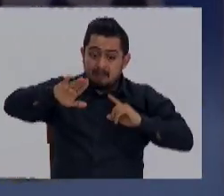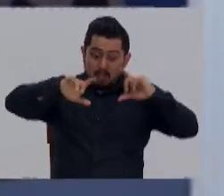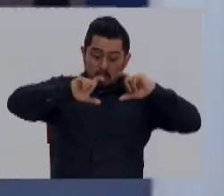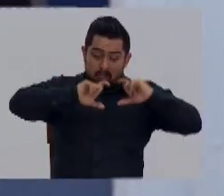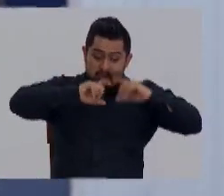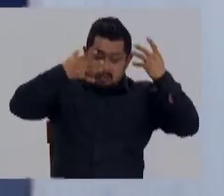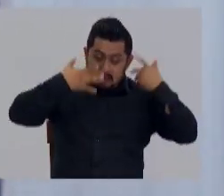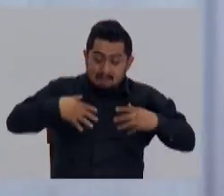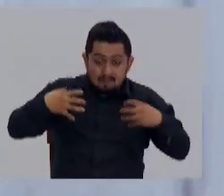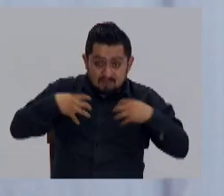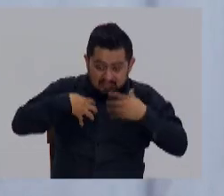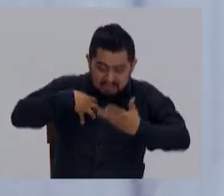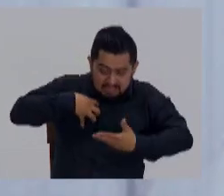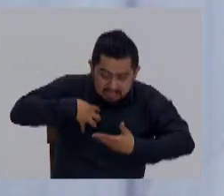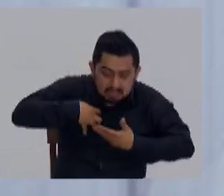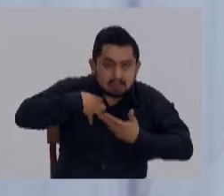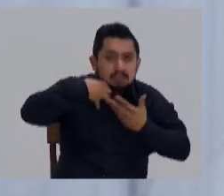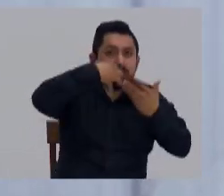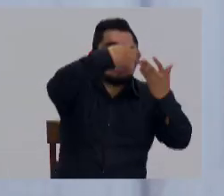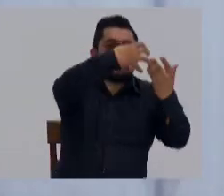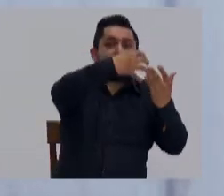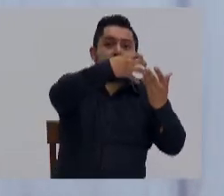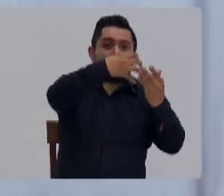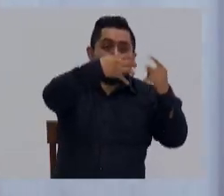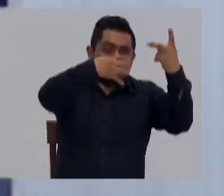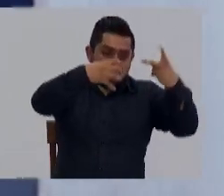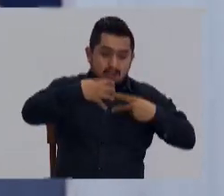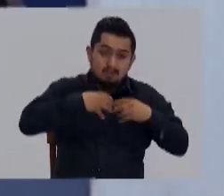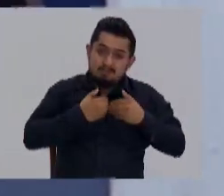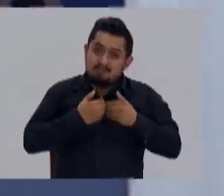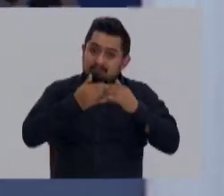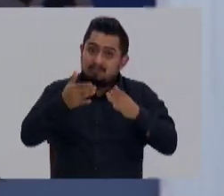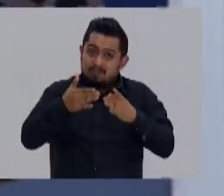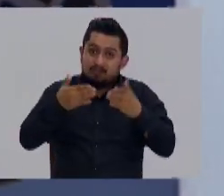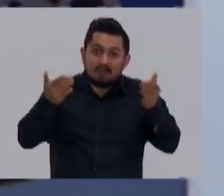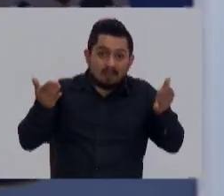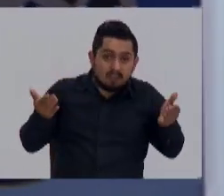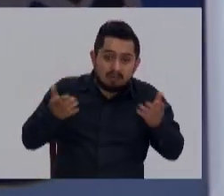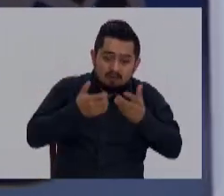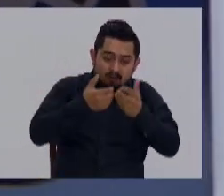entregarle nuestra vida es muy diferente.